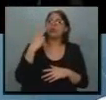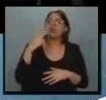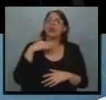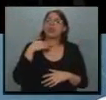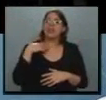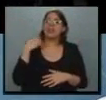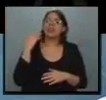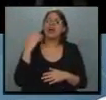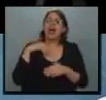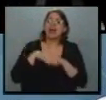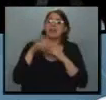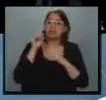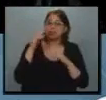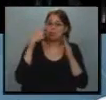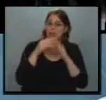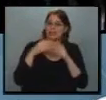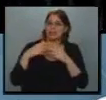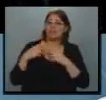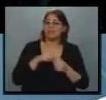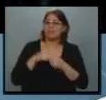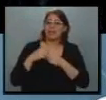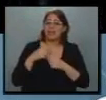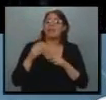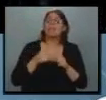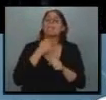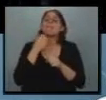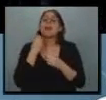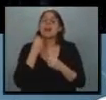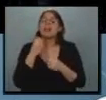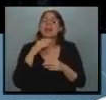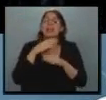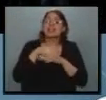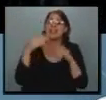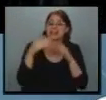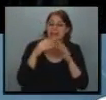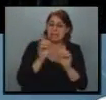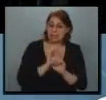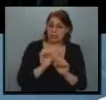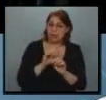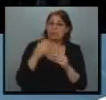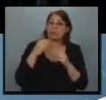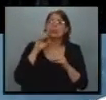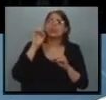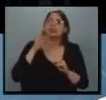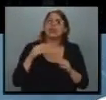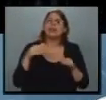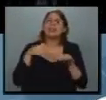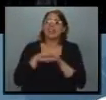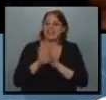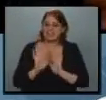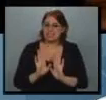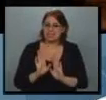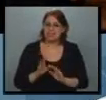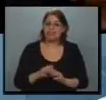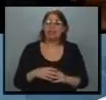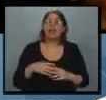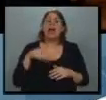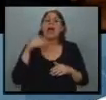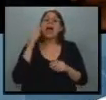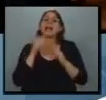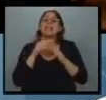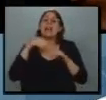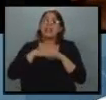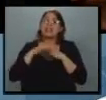dentro de su vivienda. Forcejea para que no lleguen entonces a la casa, que queden del lado del garage. Dentro de la casa se encontraba su